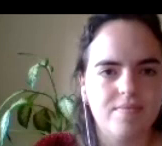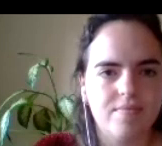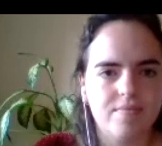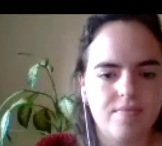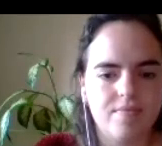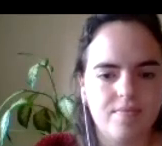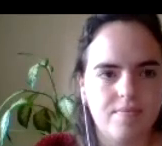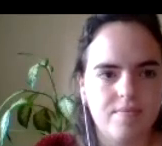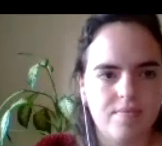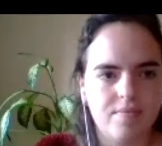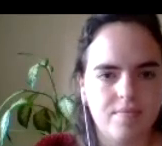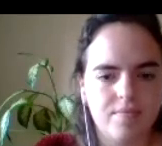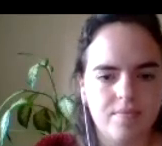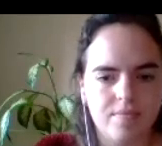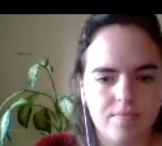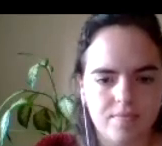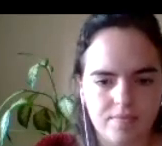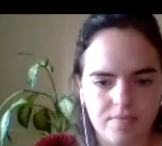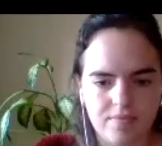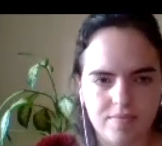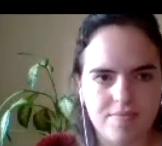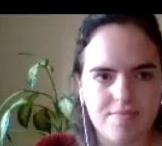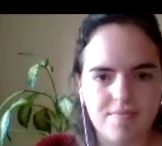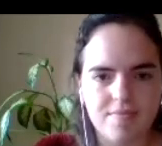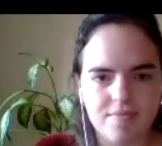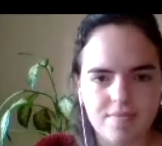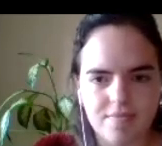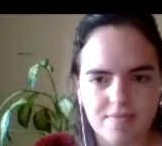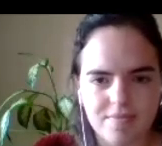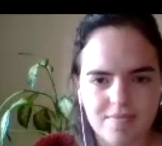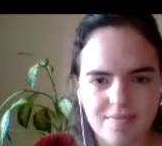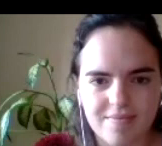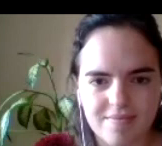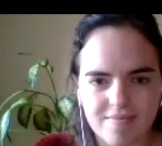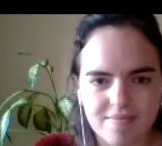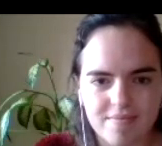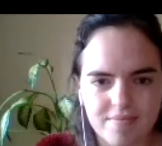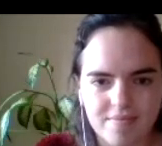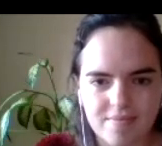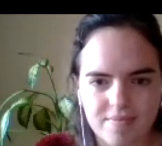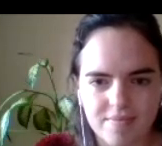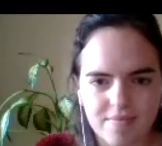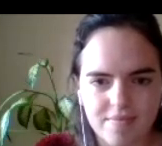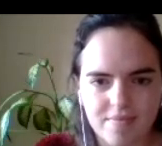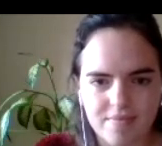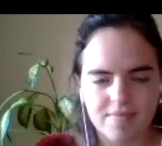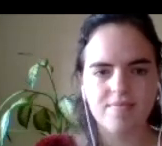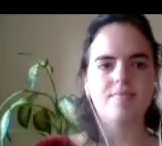cómo generar nuevas narrativas alternativas que nos permitan un poco